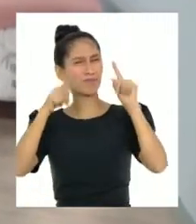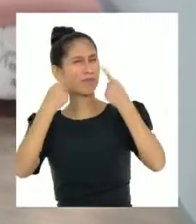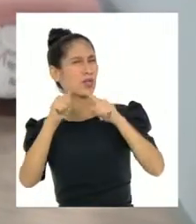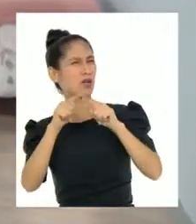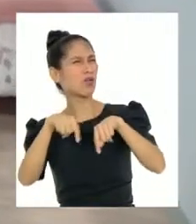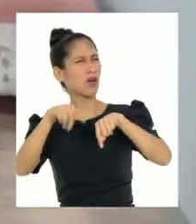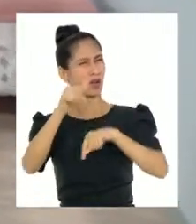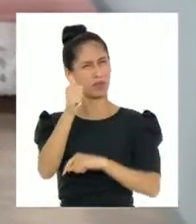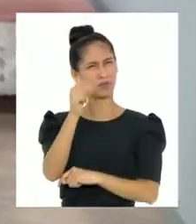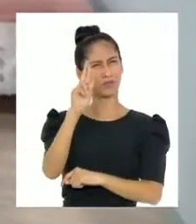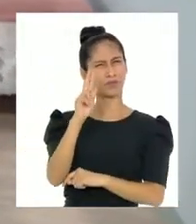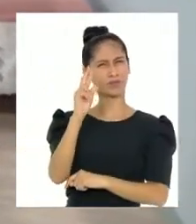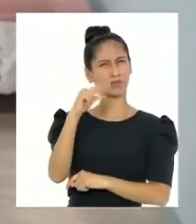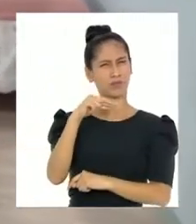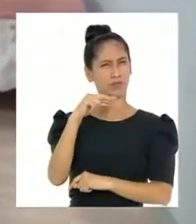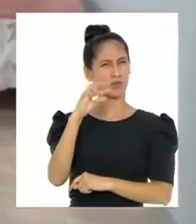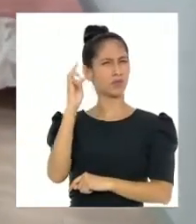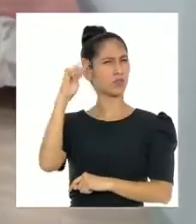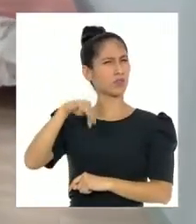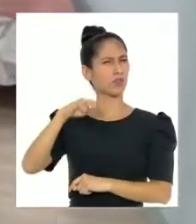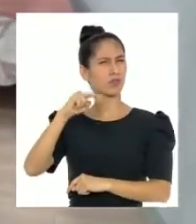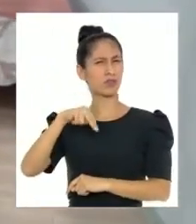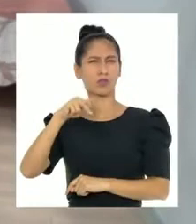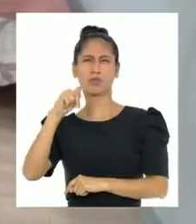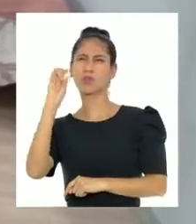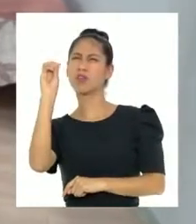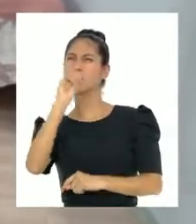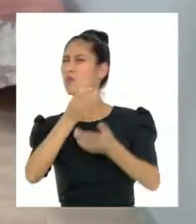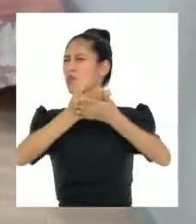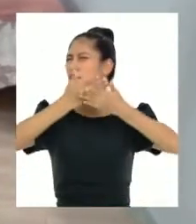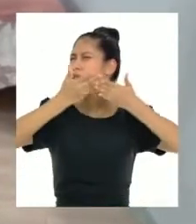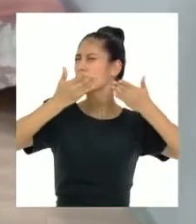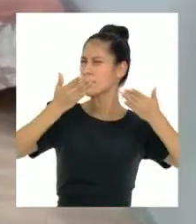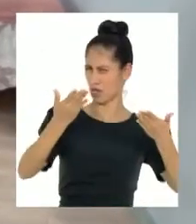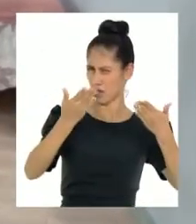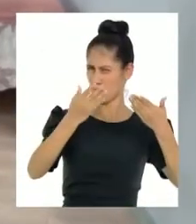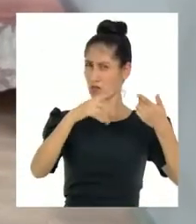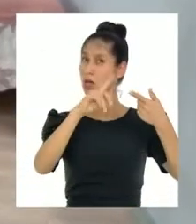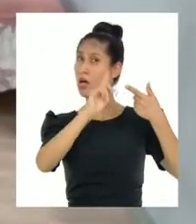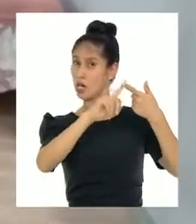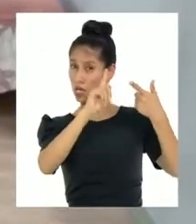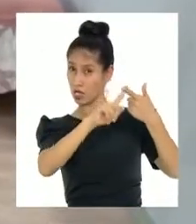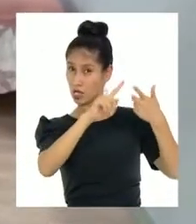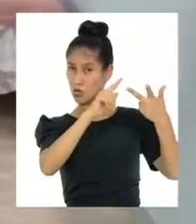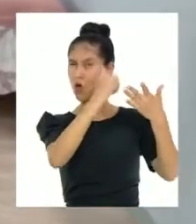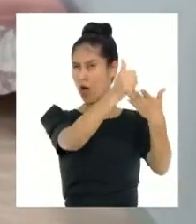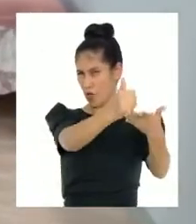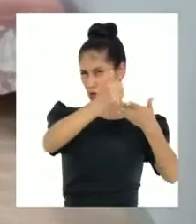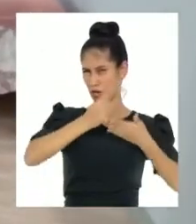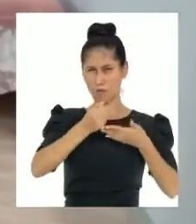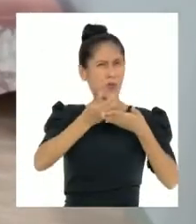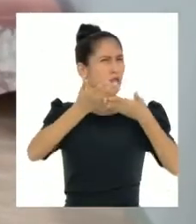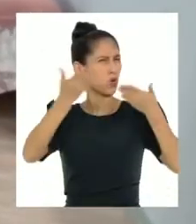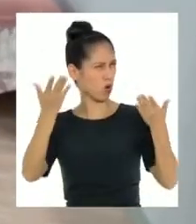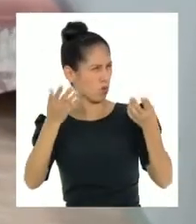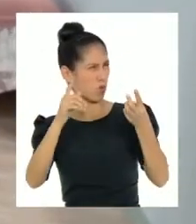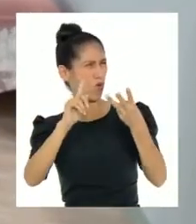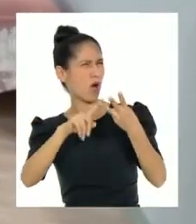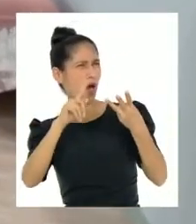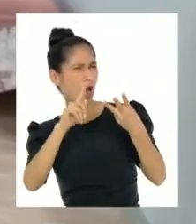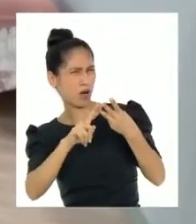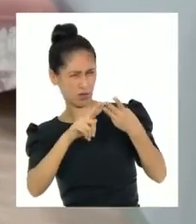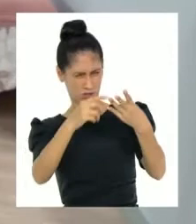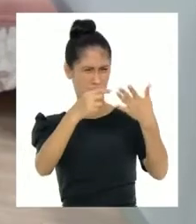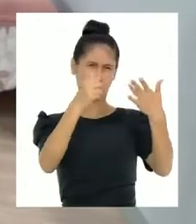un argumento? ¿Qué argumentos nos permiten sustentar una propuesta de acción? ¿De qué depende que un argumento